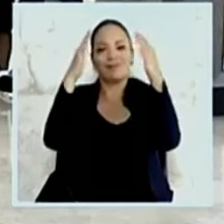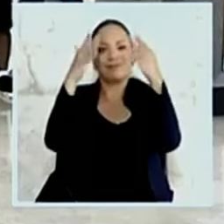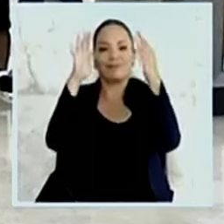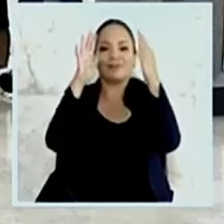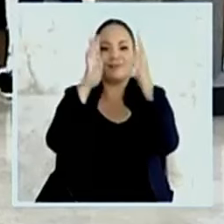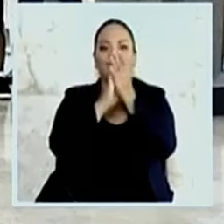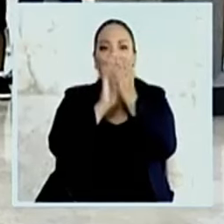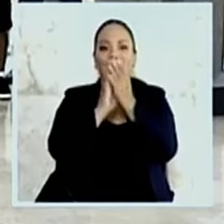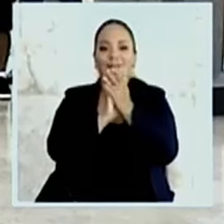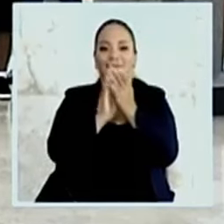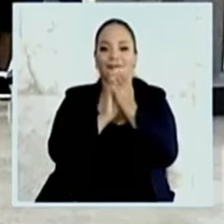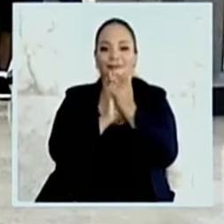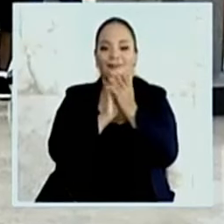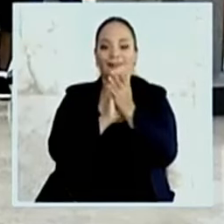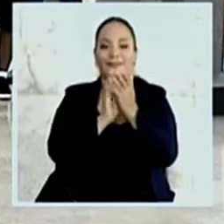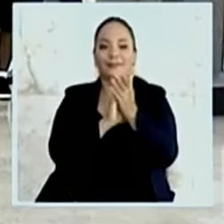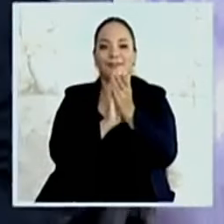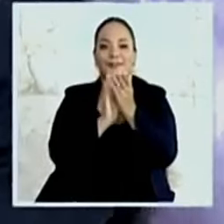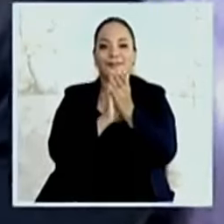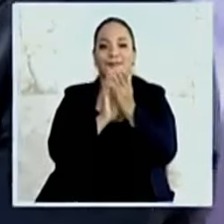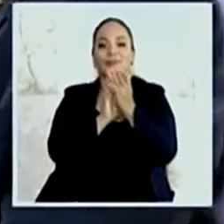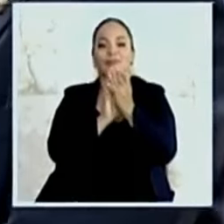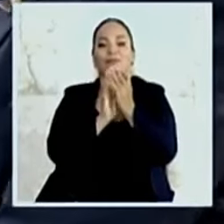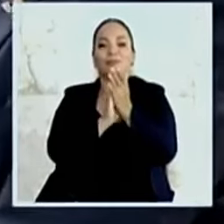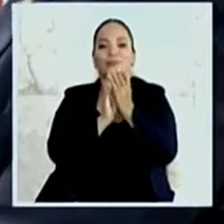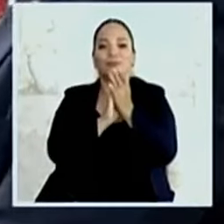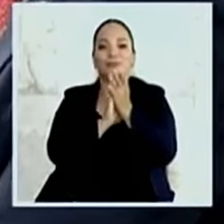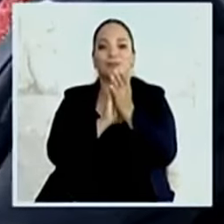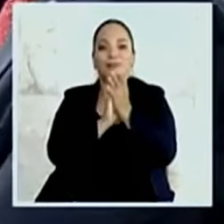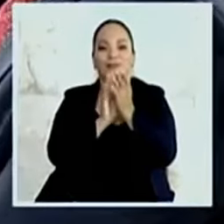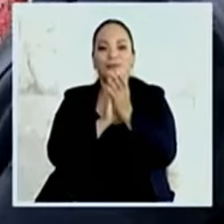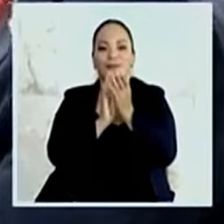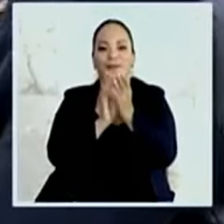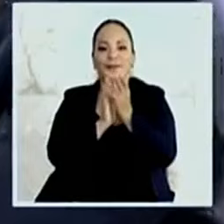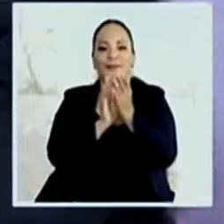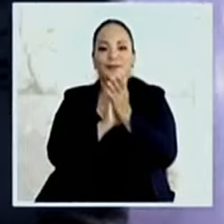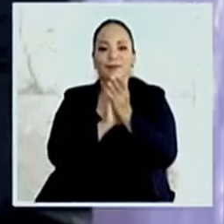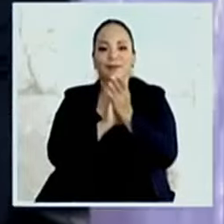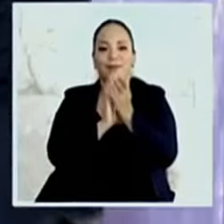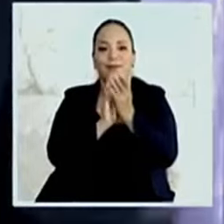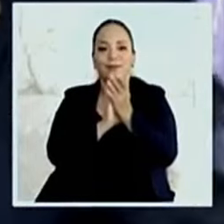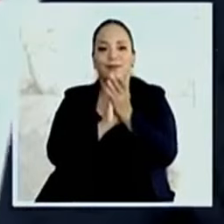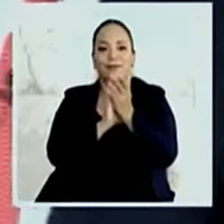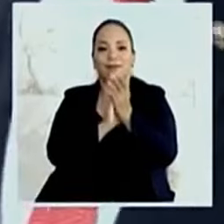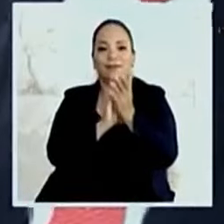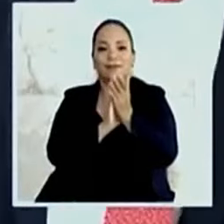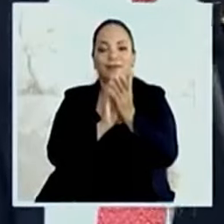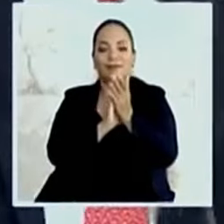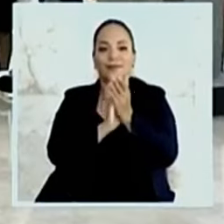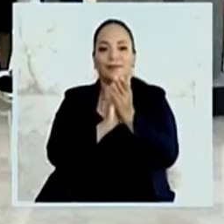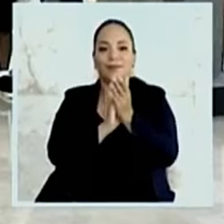Cámara de Pescadores de Guanacaste, y creo que el resto del país, muchas gracias.